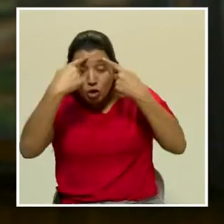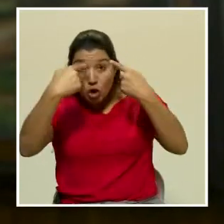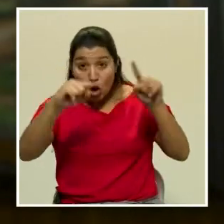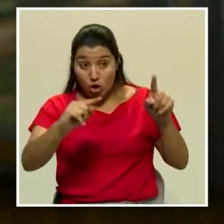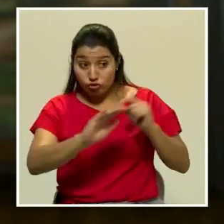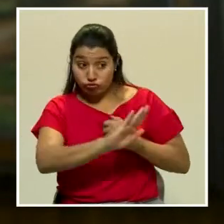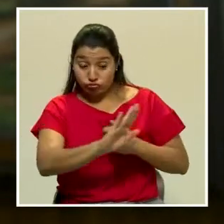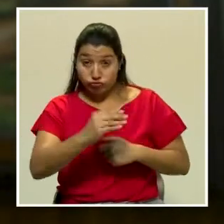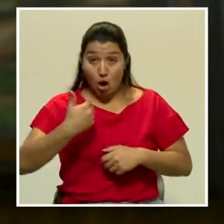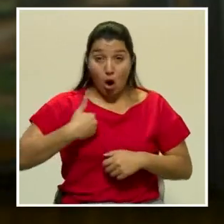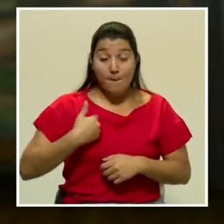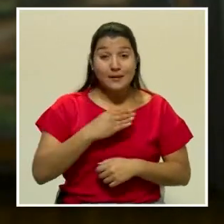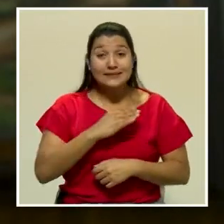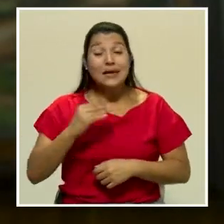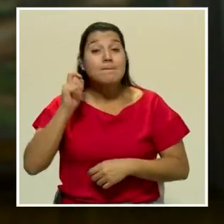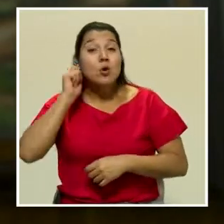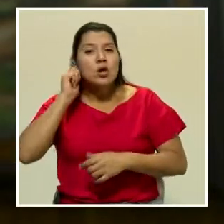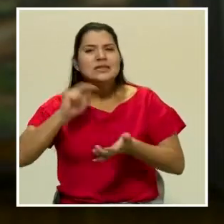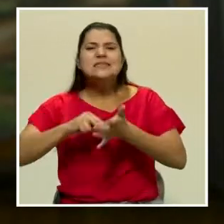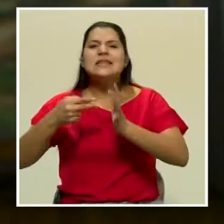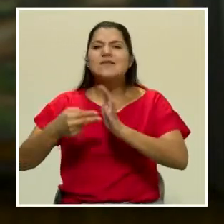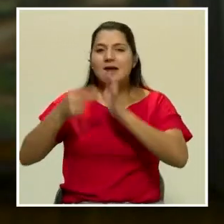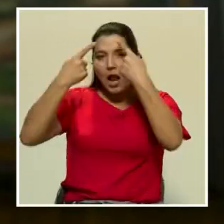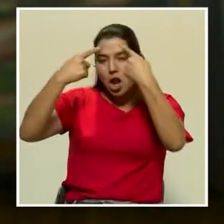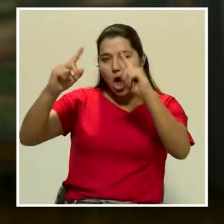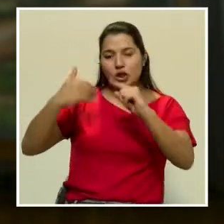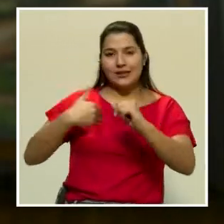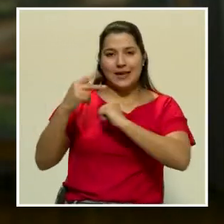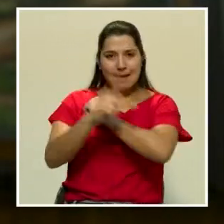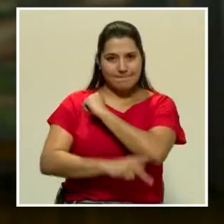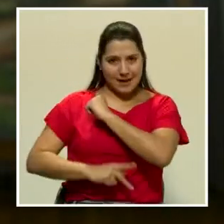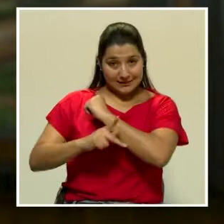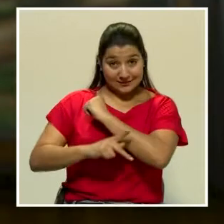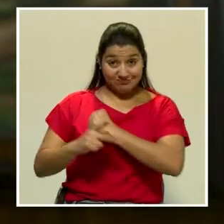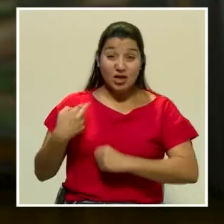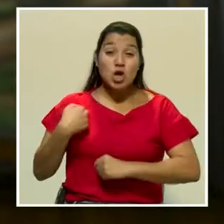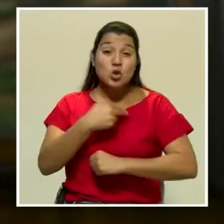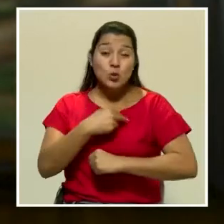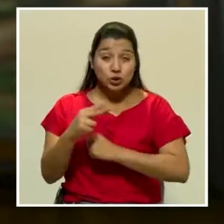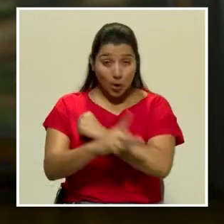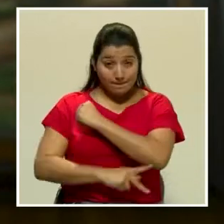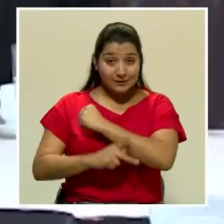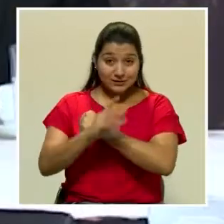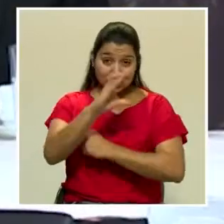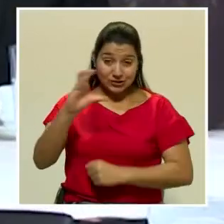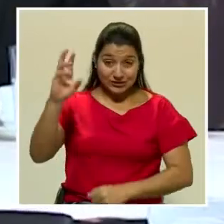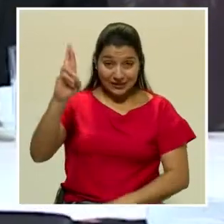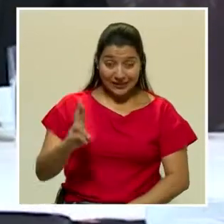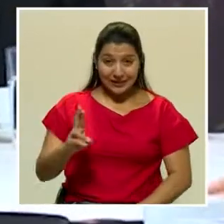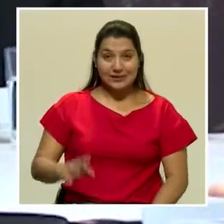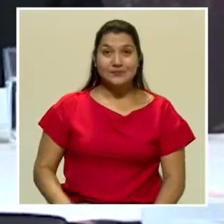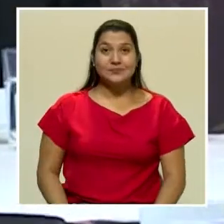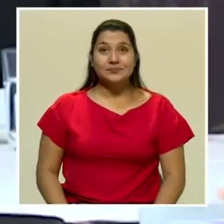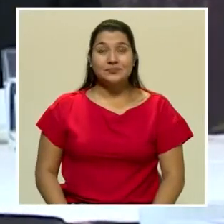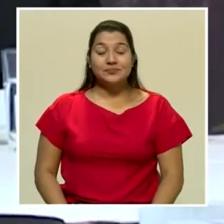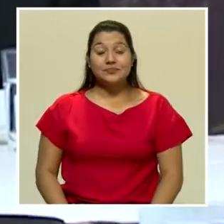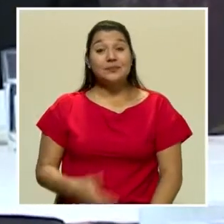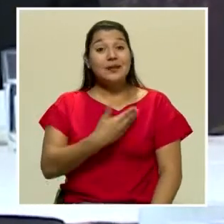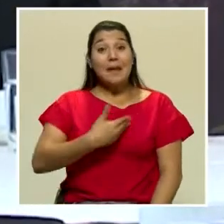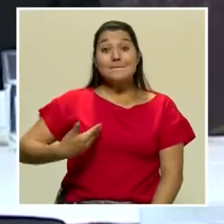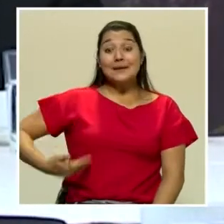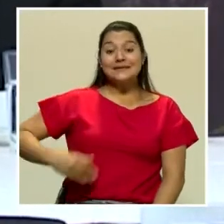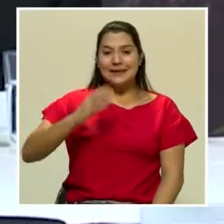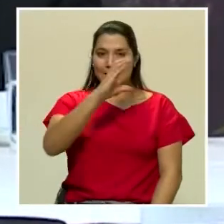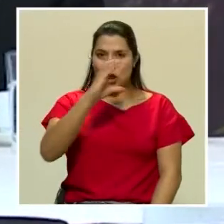mujeres, son los éxitos de la patria, nuestra patria, Costa Rica. El presidente